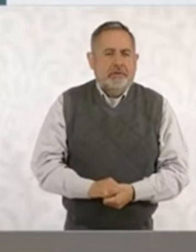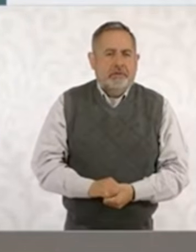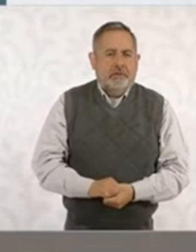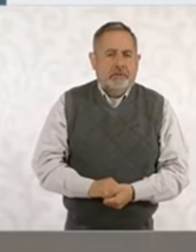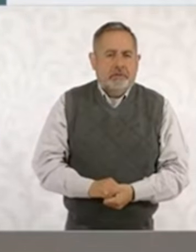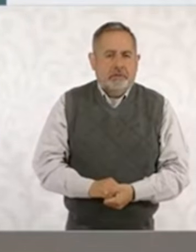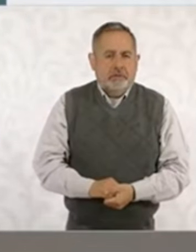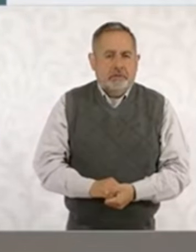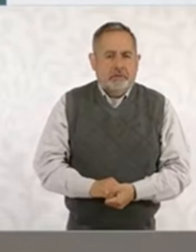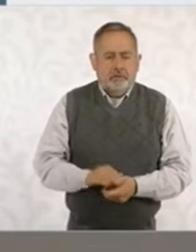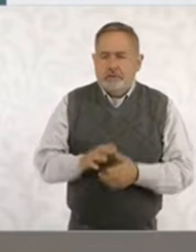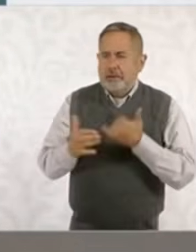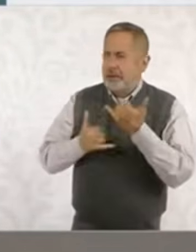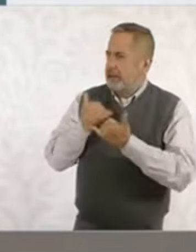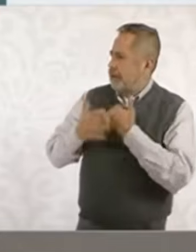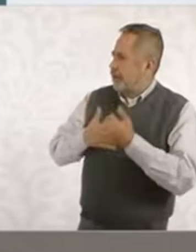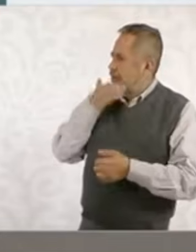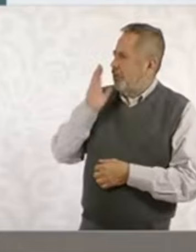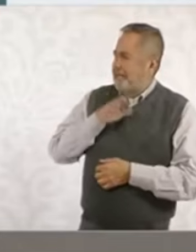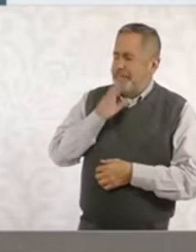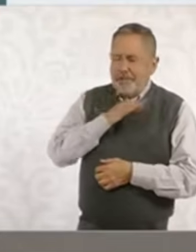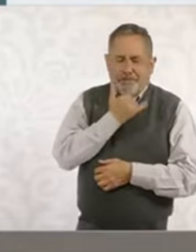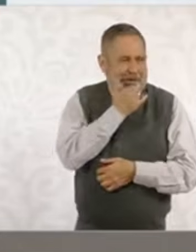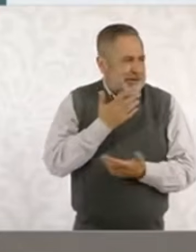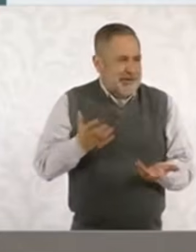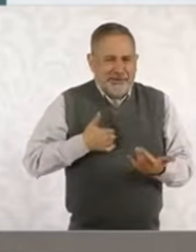Bueno, yo estoy jugando aquí, ¿o qué?